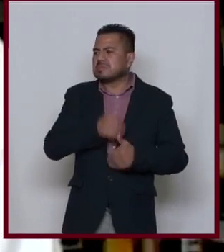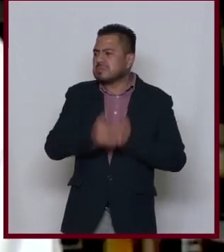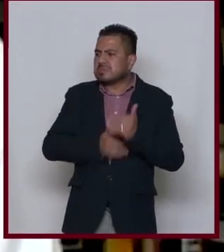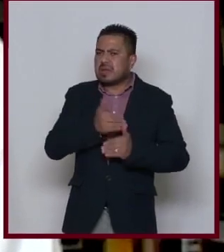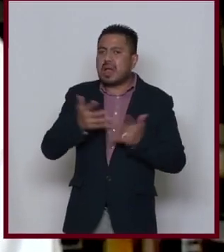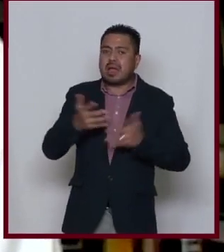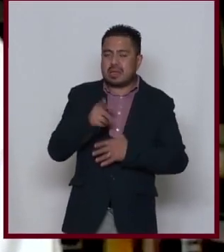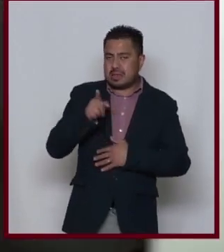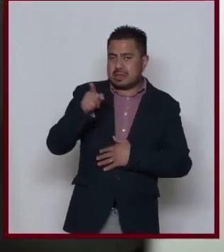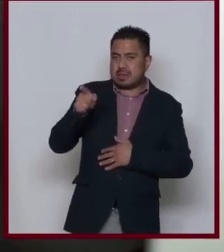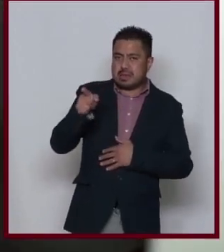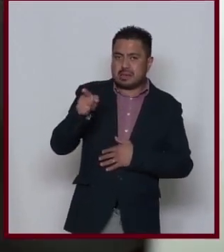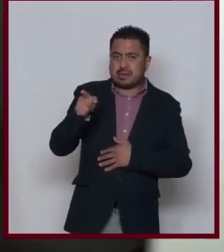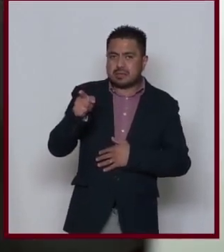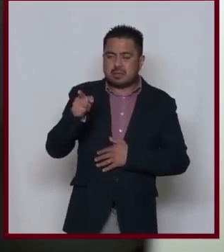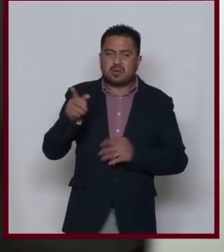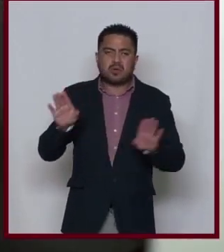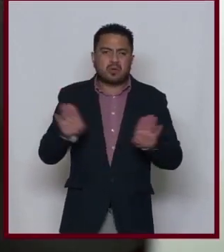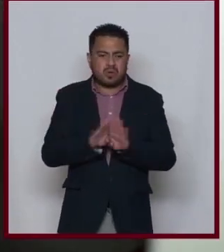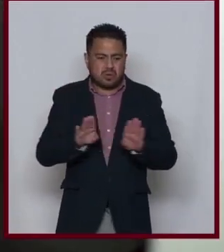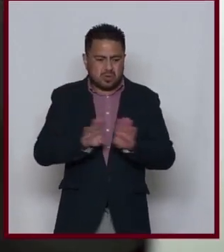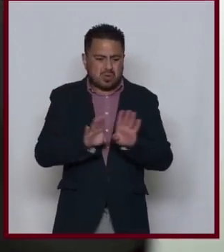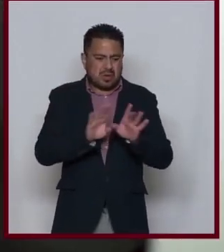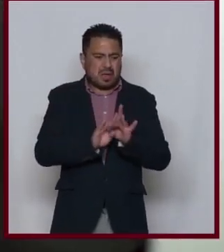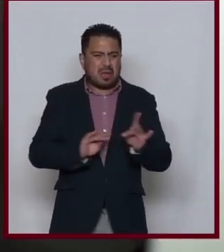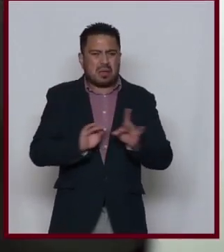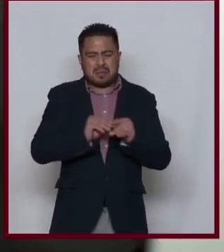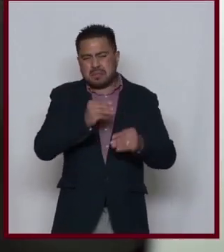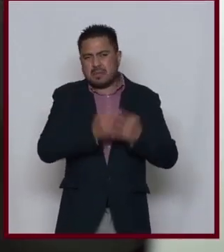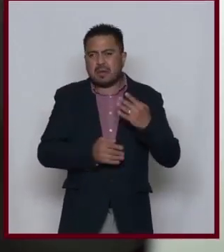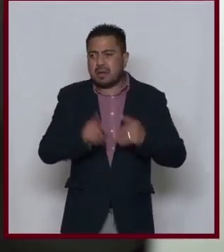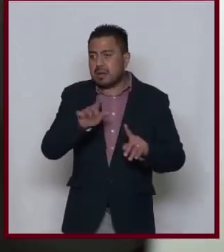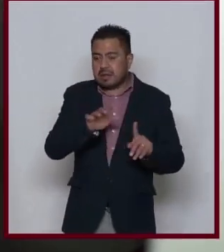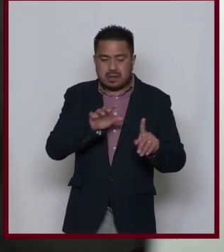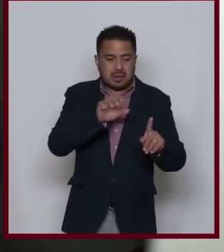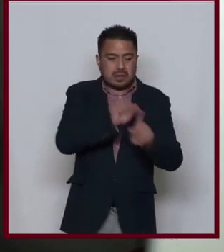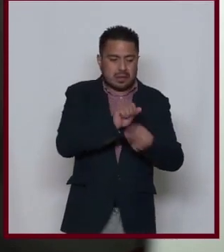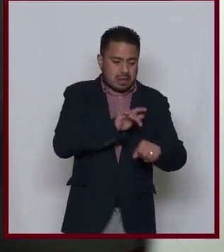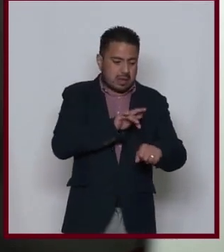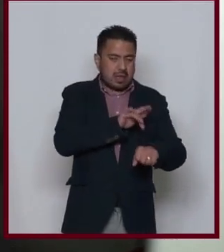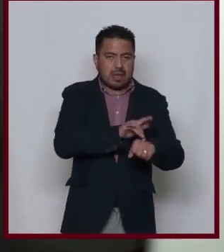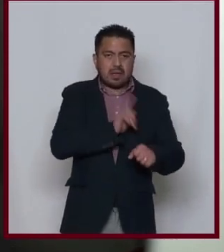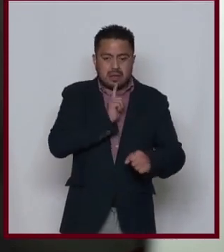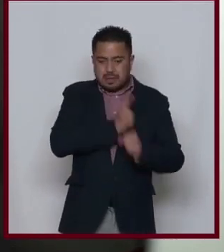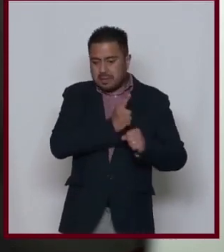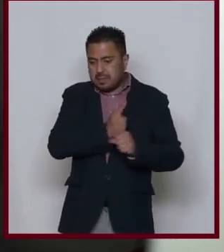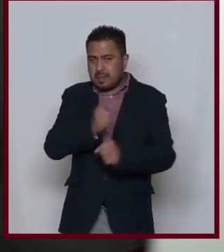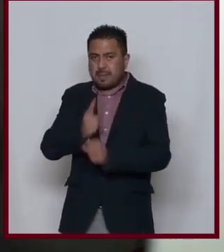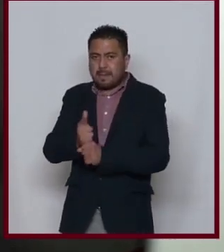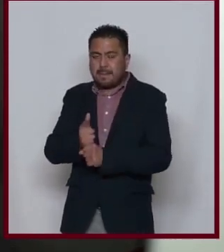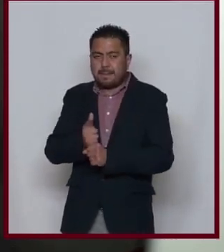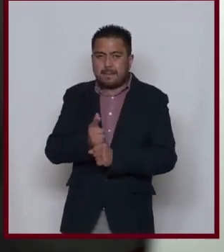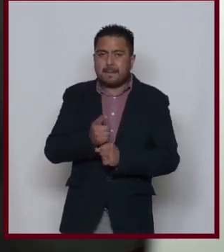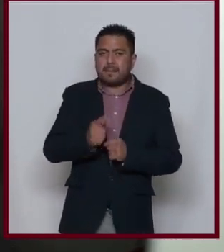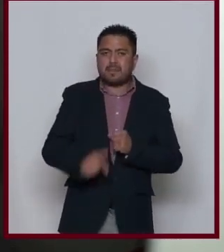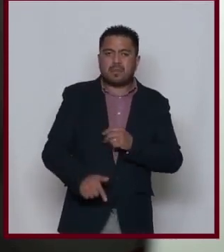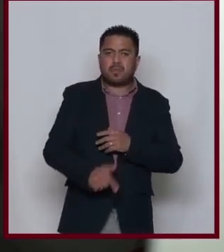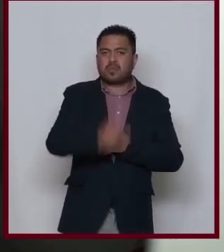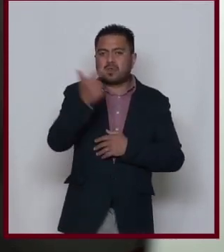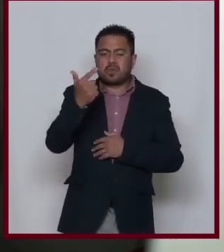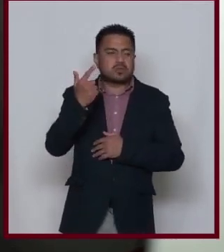tipo de fracciones, y llegó a que encontró